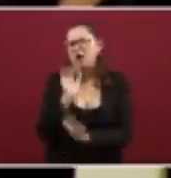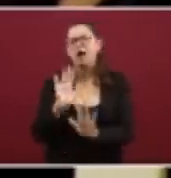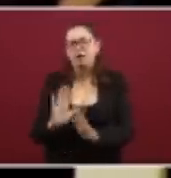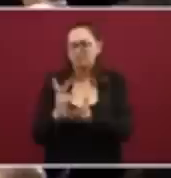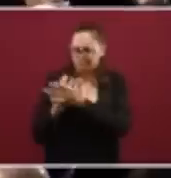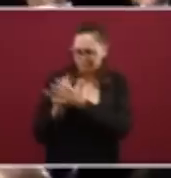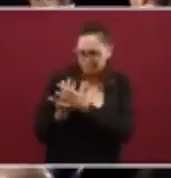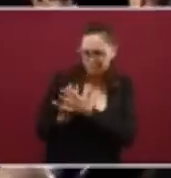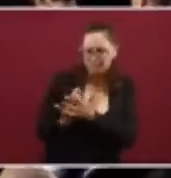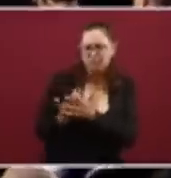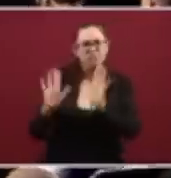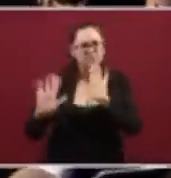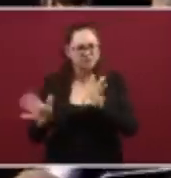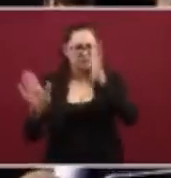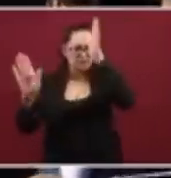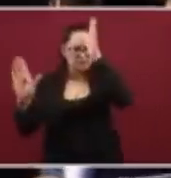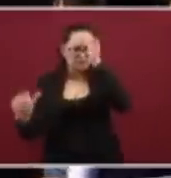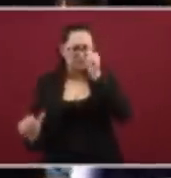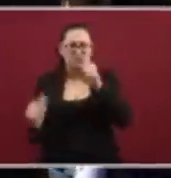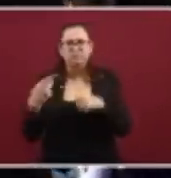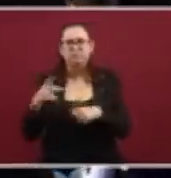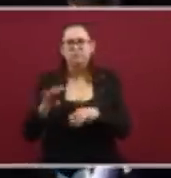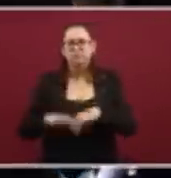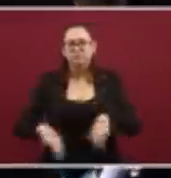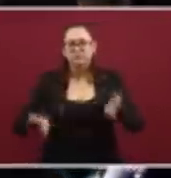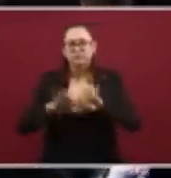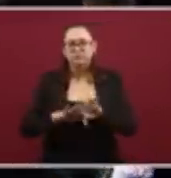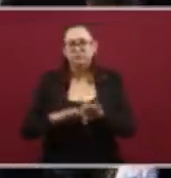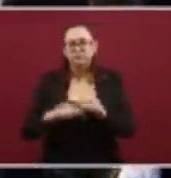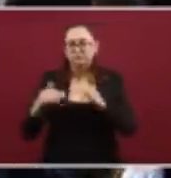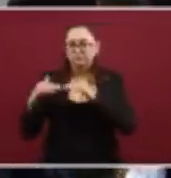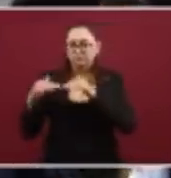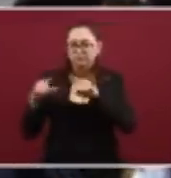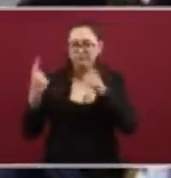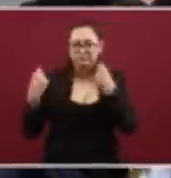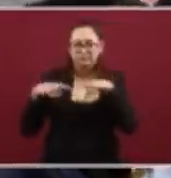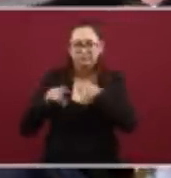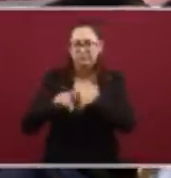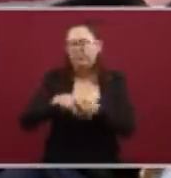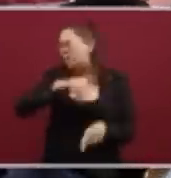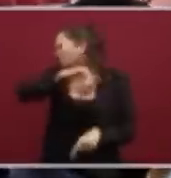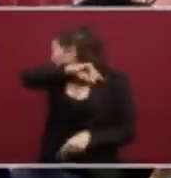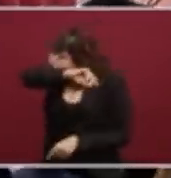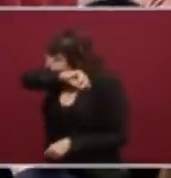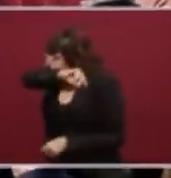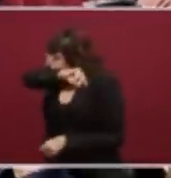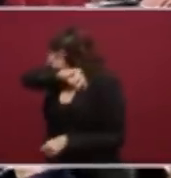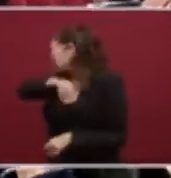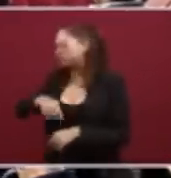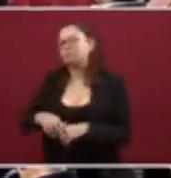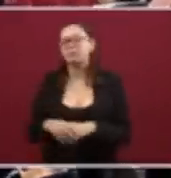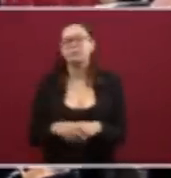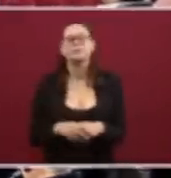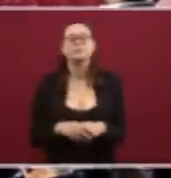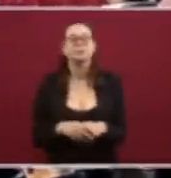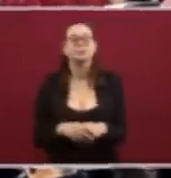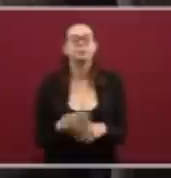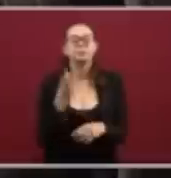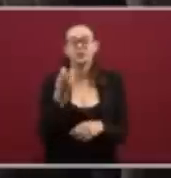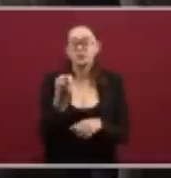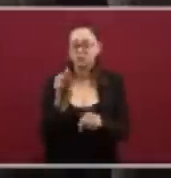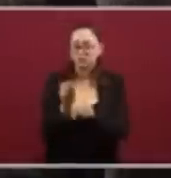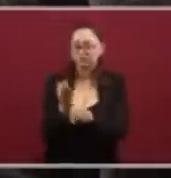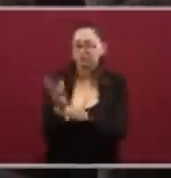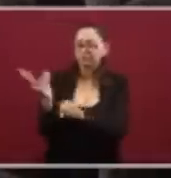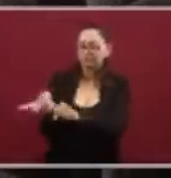básicamente creo que ese fue el criterio que se utilizó por por eso no se les invitó ahora sí porque